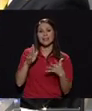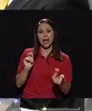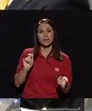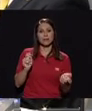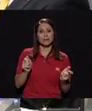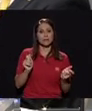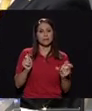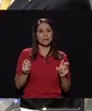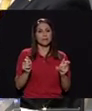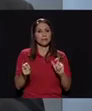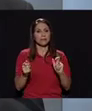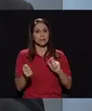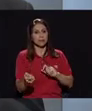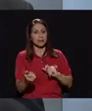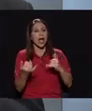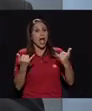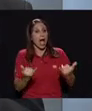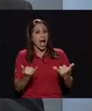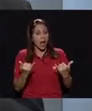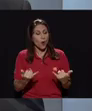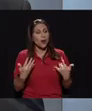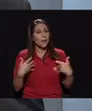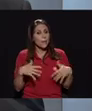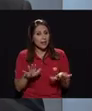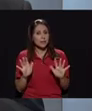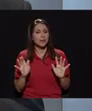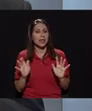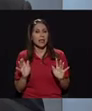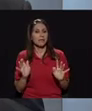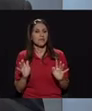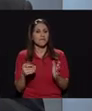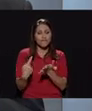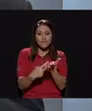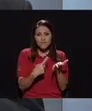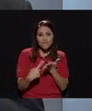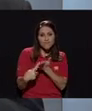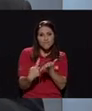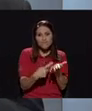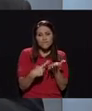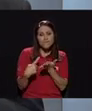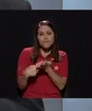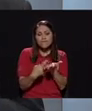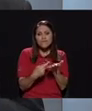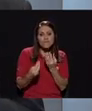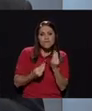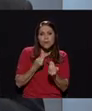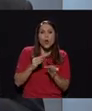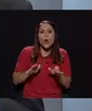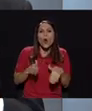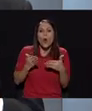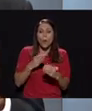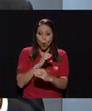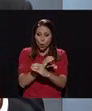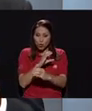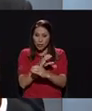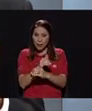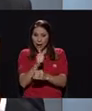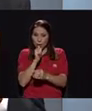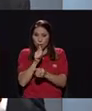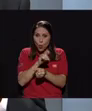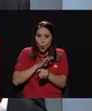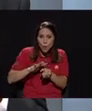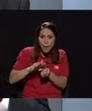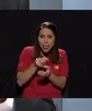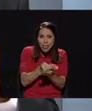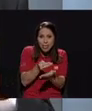cambiando. Y ahora más bien se está en una discusión franca de cómo conservarlos, pero